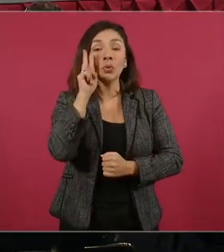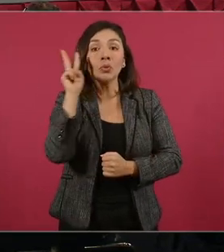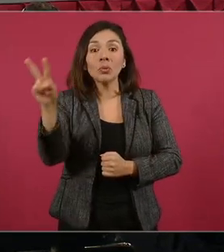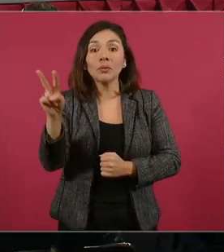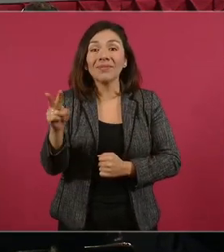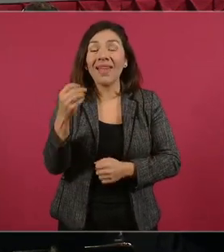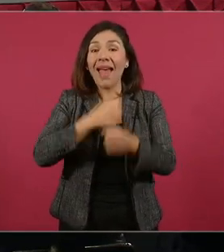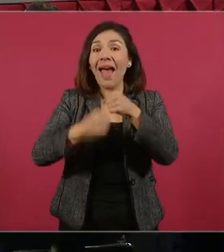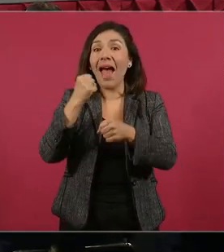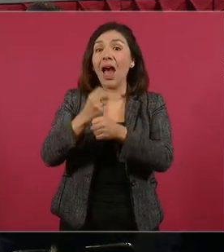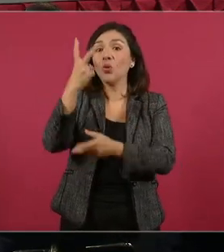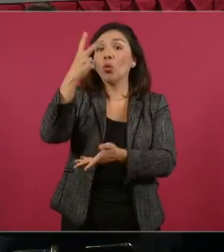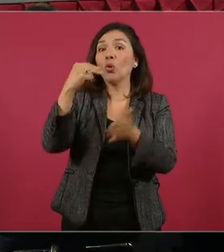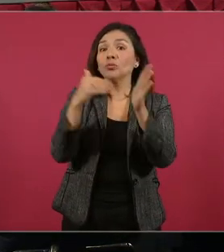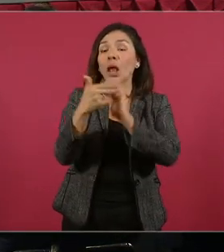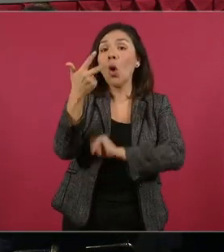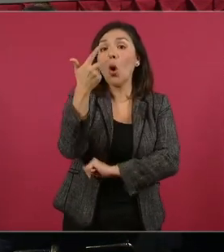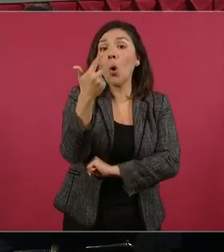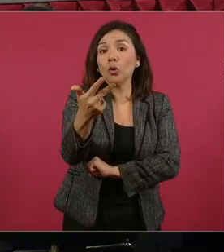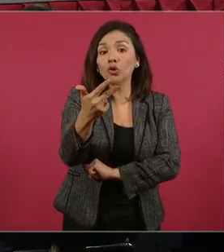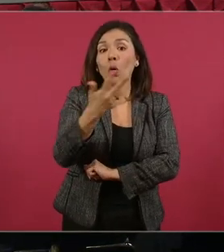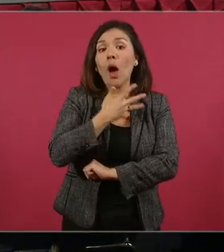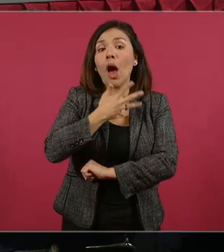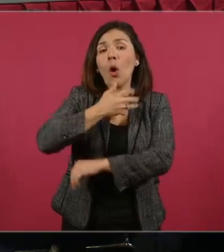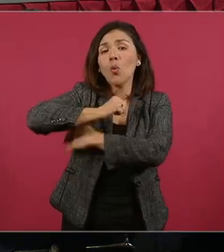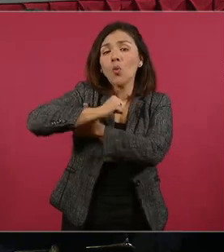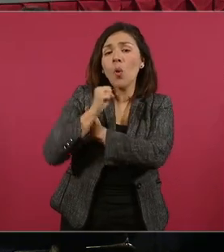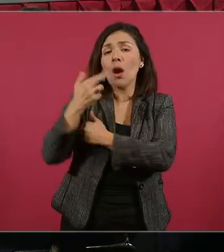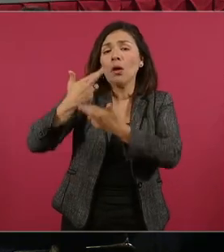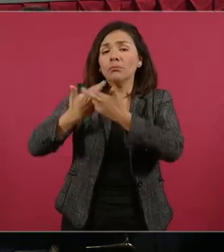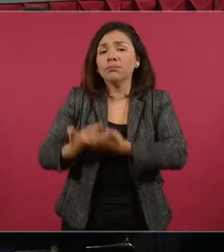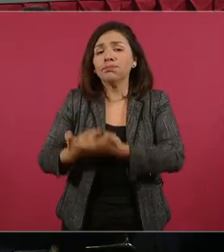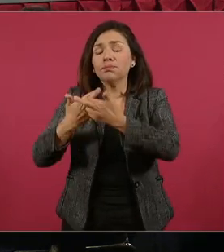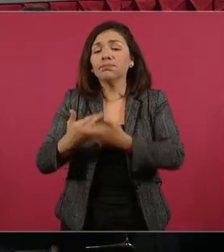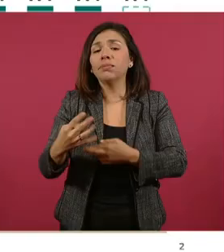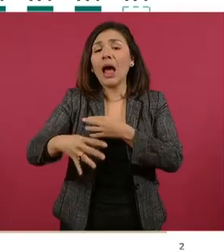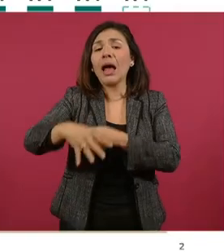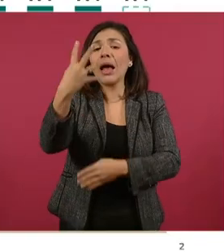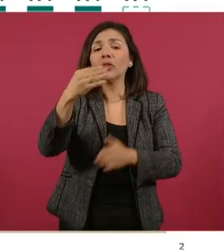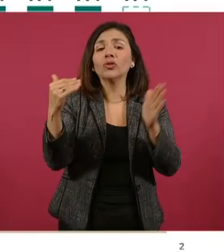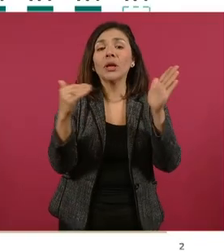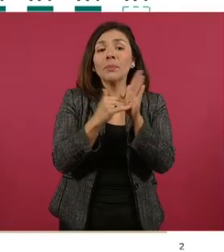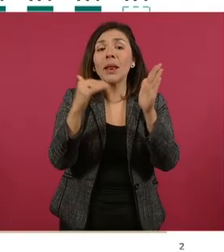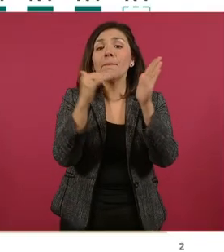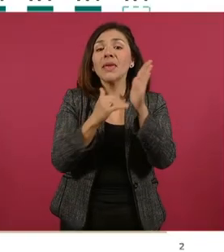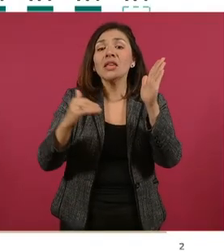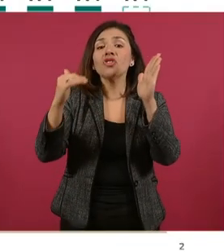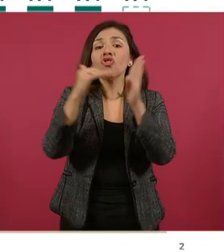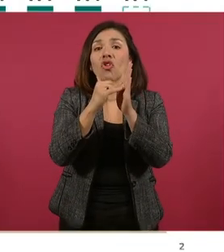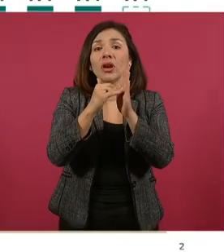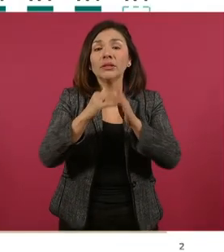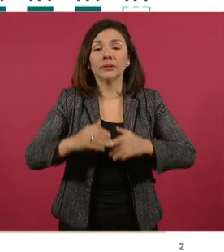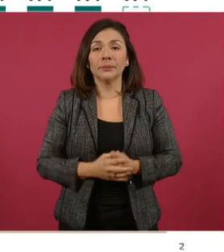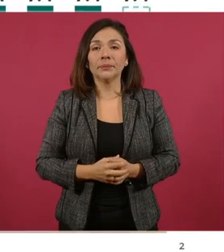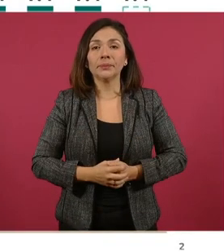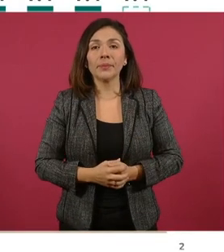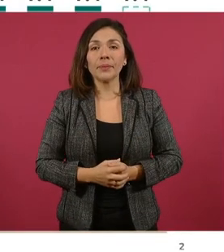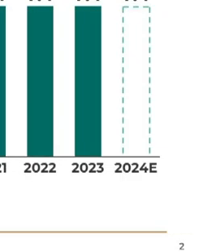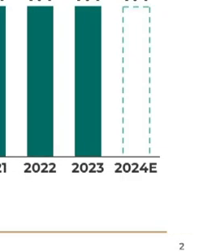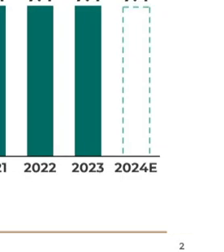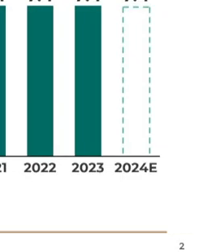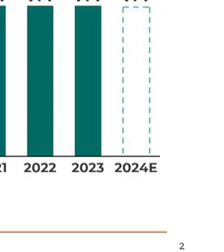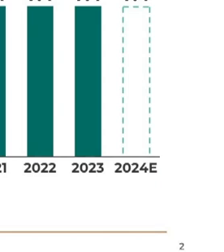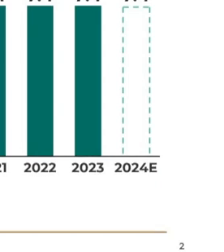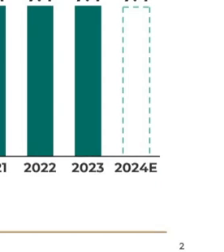en el 2008 se tenían reservas en el país de 14 mil millones de barriles de petróleo crudo